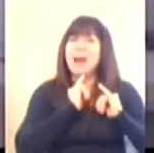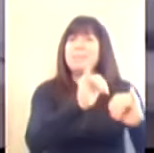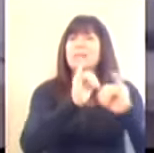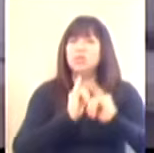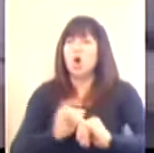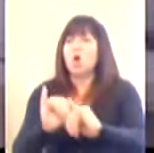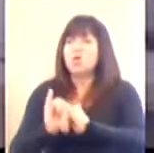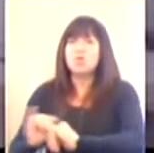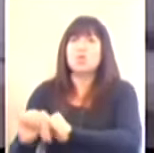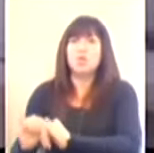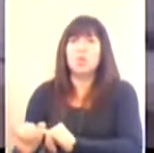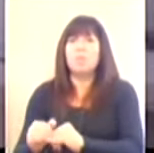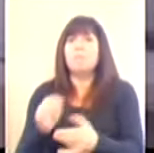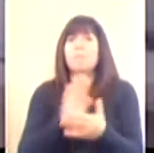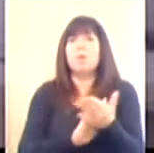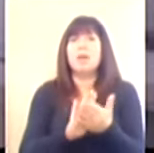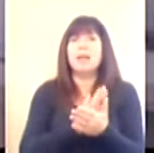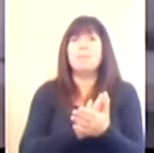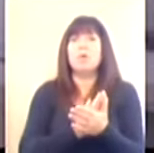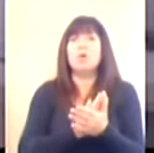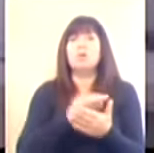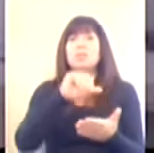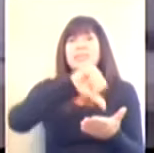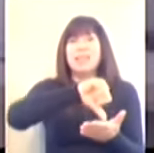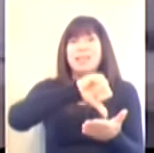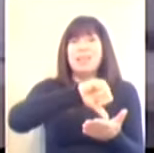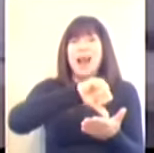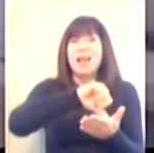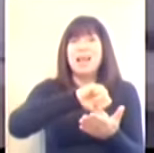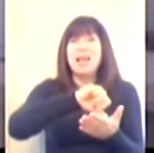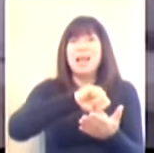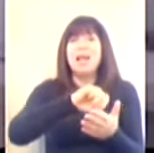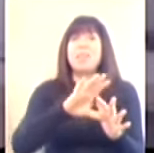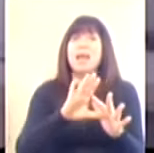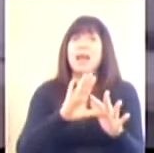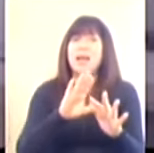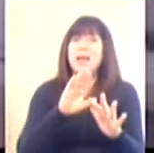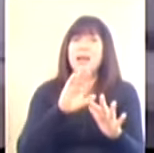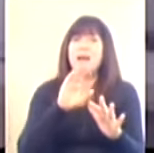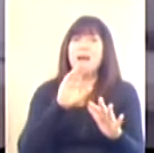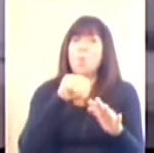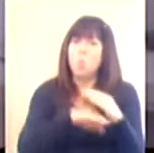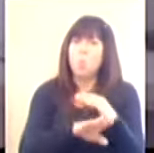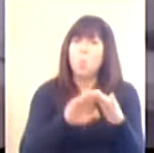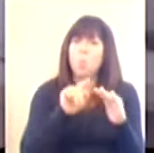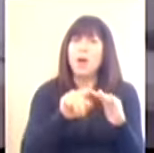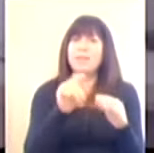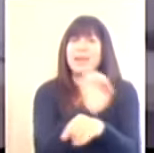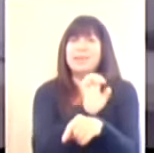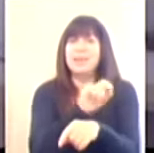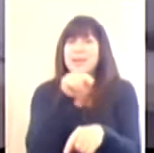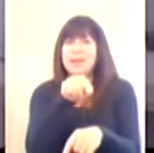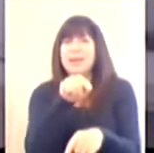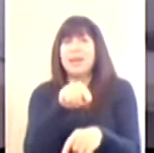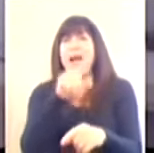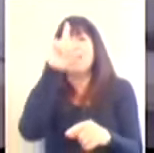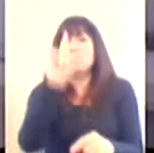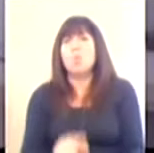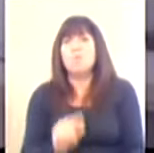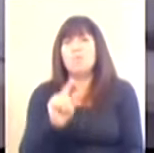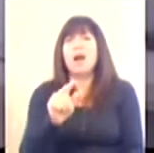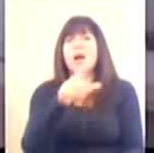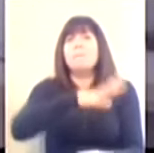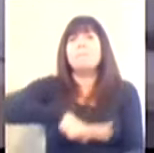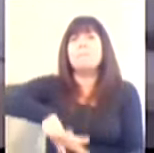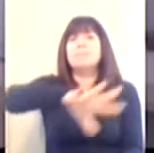por ejemplo, las centrales de respaldo que hoy día entran, que tienen una tasa de ocupación muy, muy baja, en el caso del sector eléctrico,